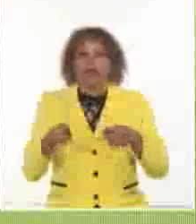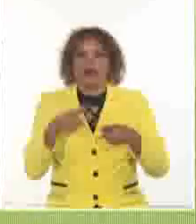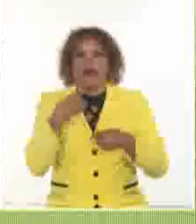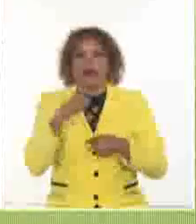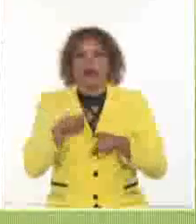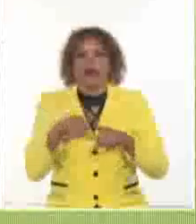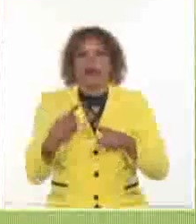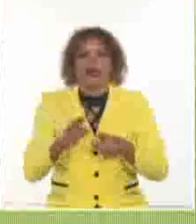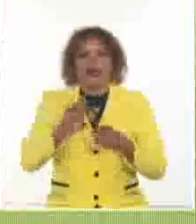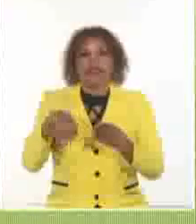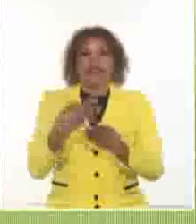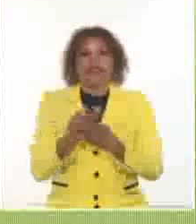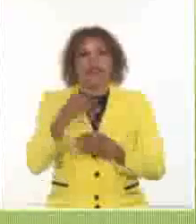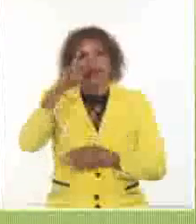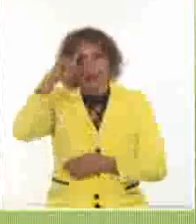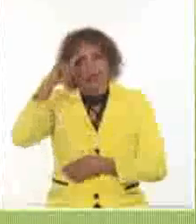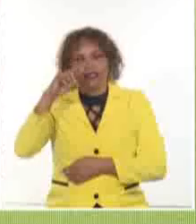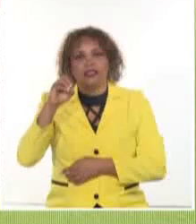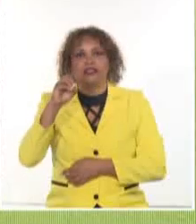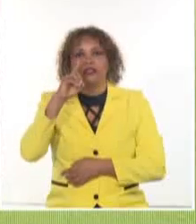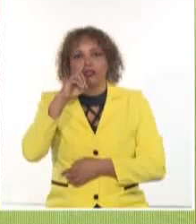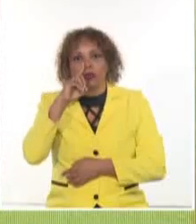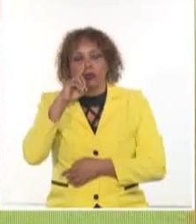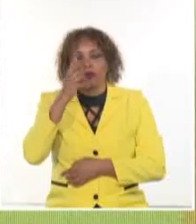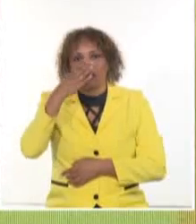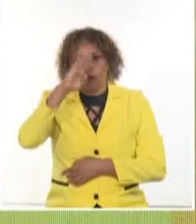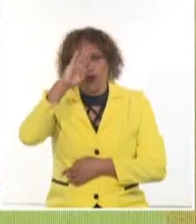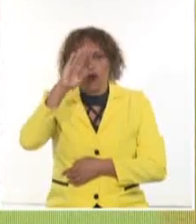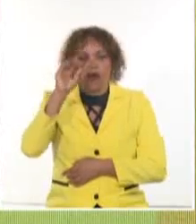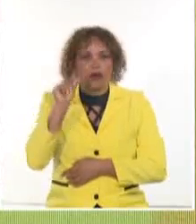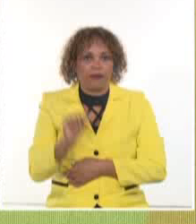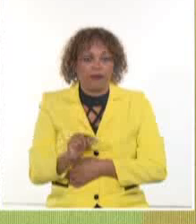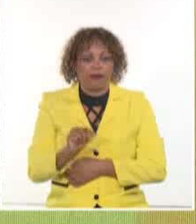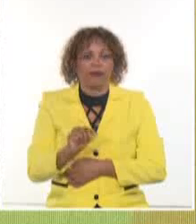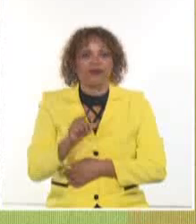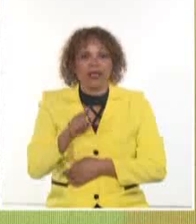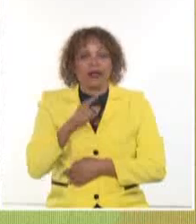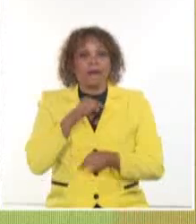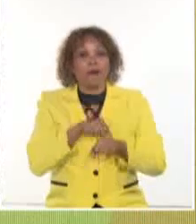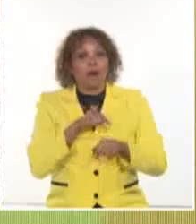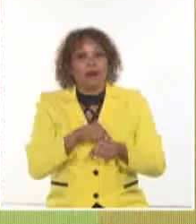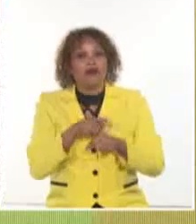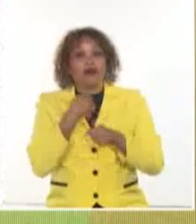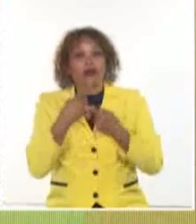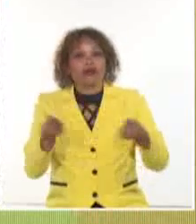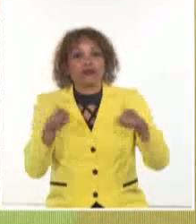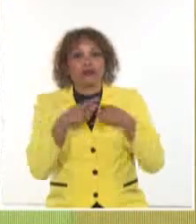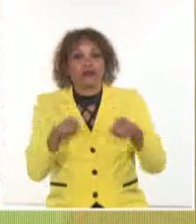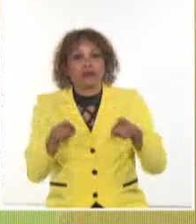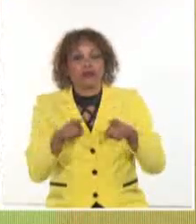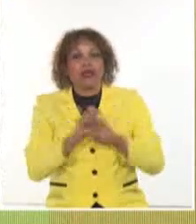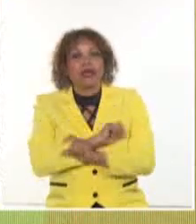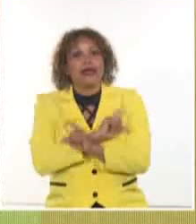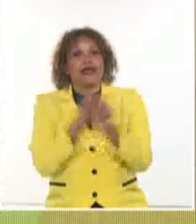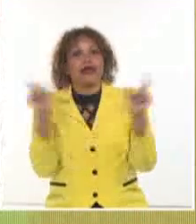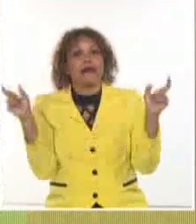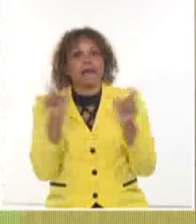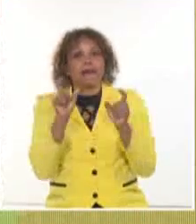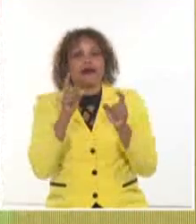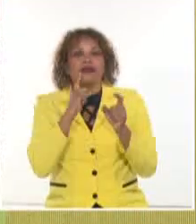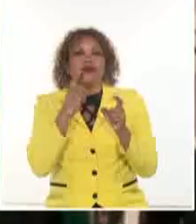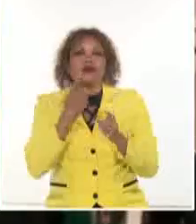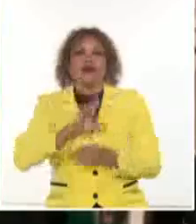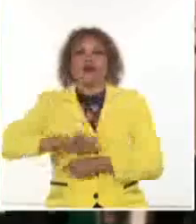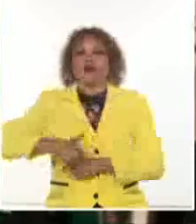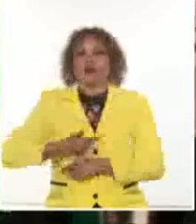del Día del Son Cubano, ocasión en la que los músicos destacan el impacto de ese evento en la cultura cubana.